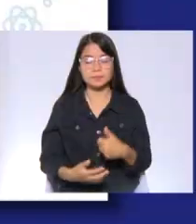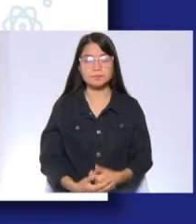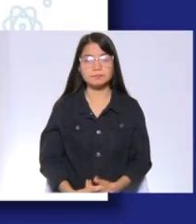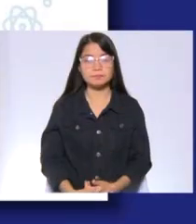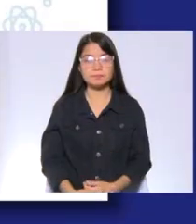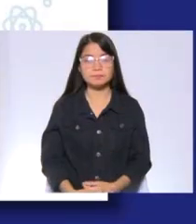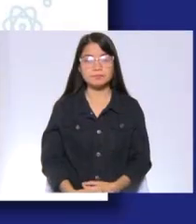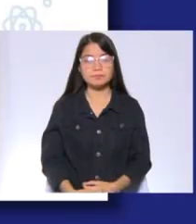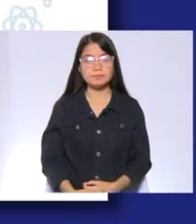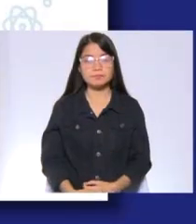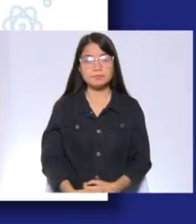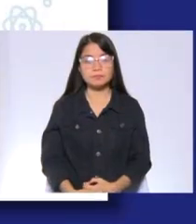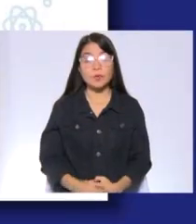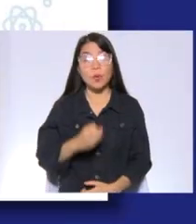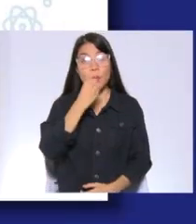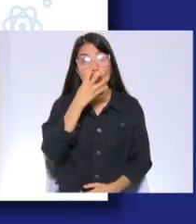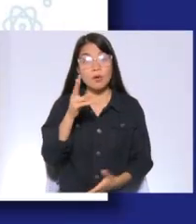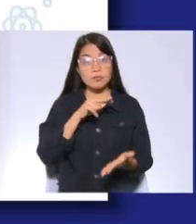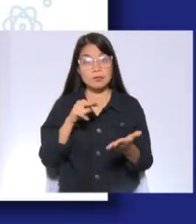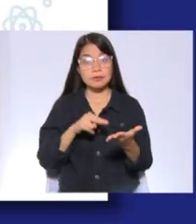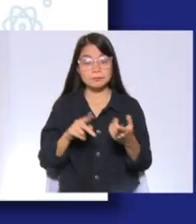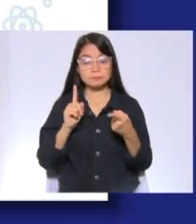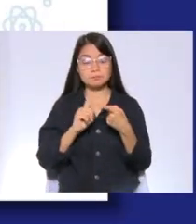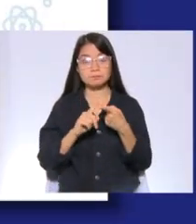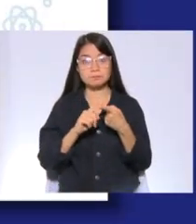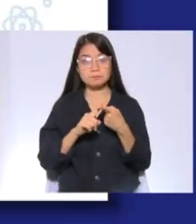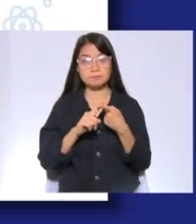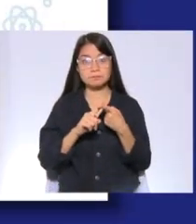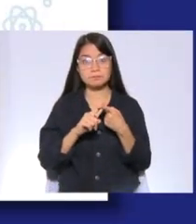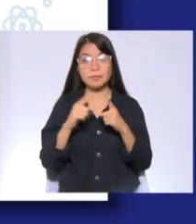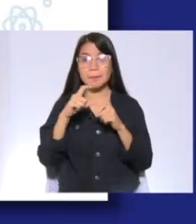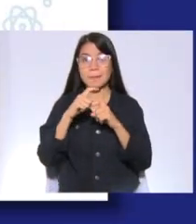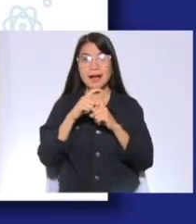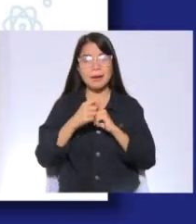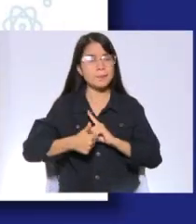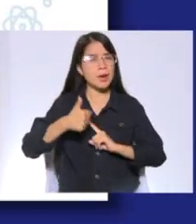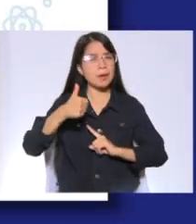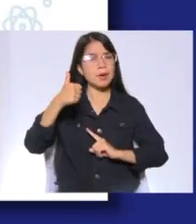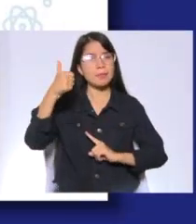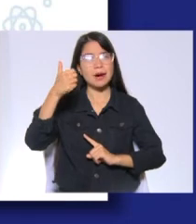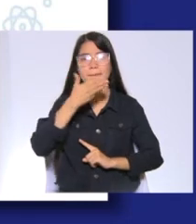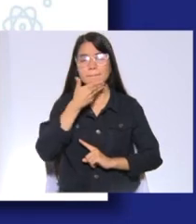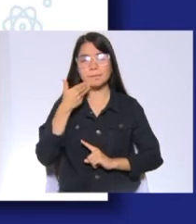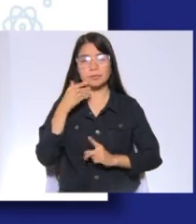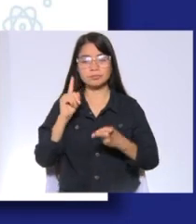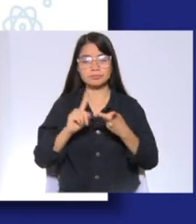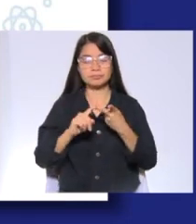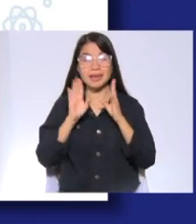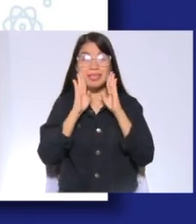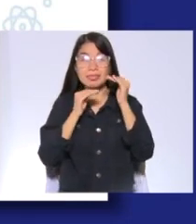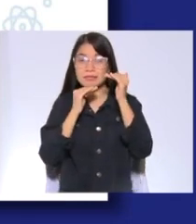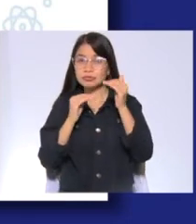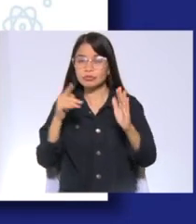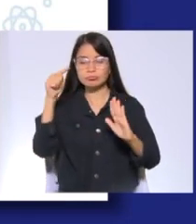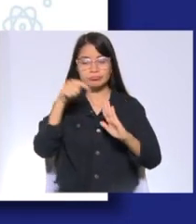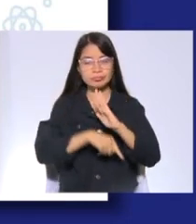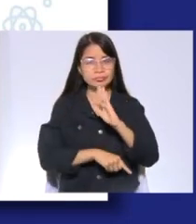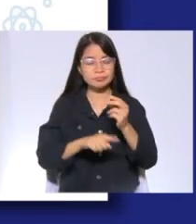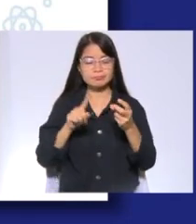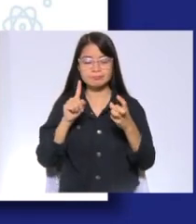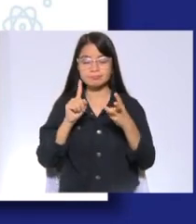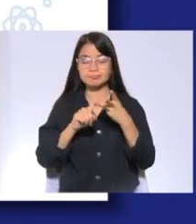mi profe? Enriquecemos el vocabulario, mejoramos los niveles de atención. Se logra toda esa estructura